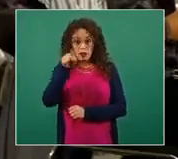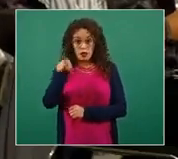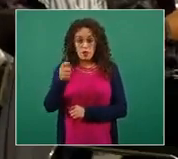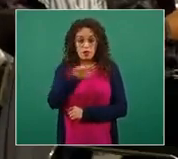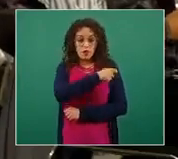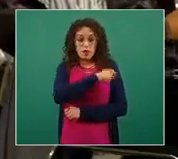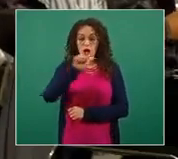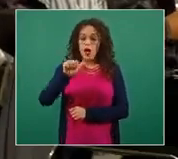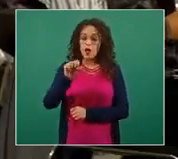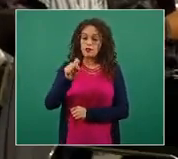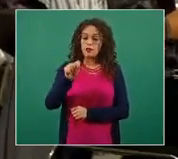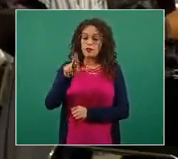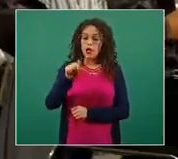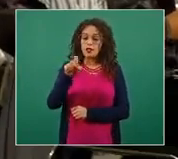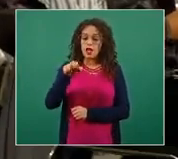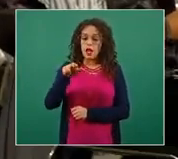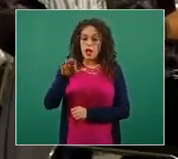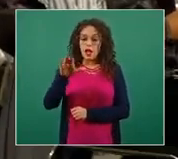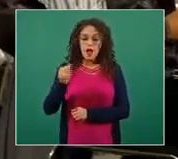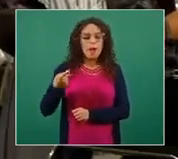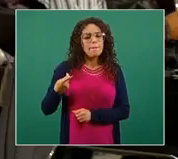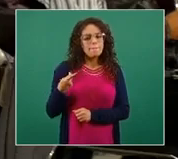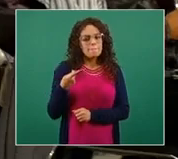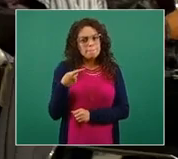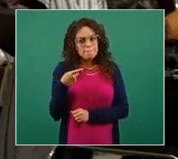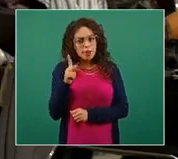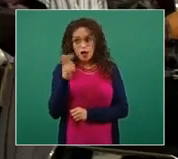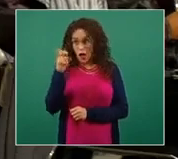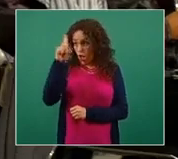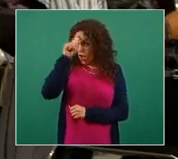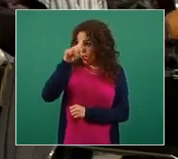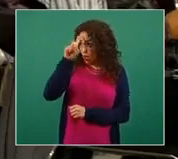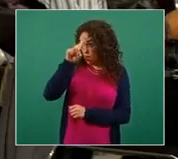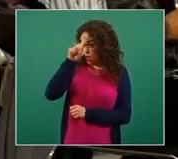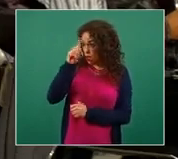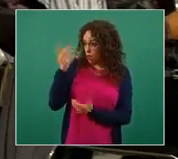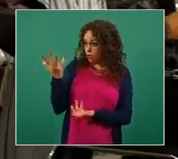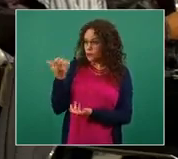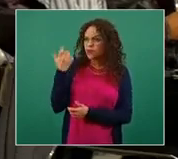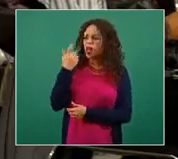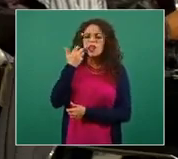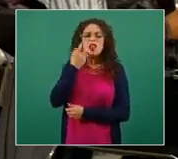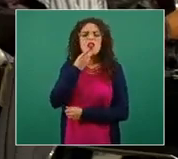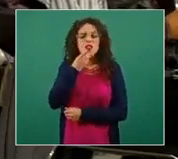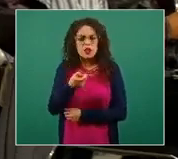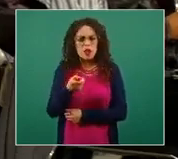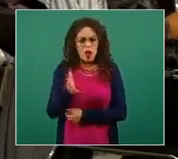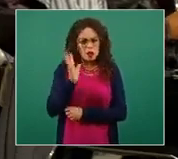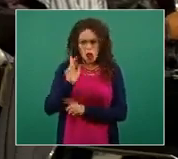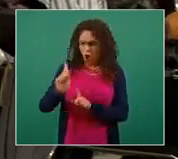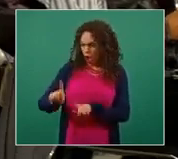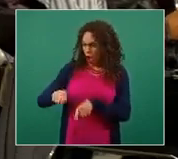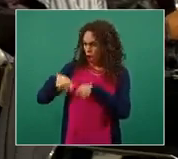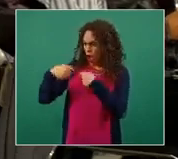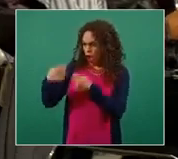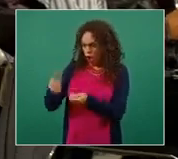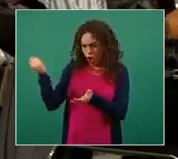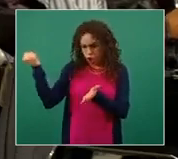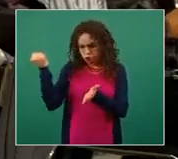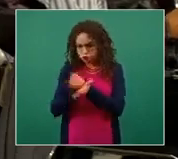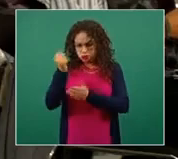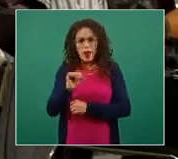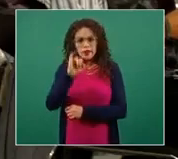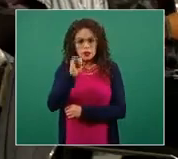AstraZeneca, pero aclaró que la recomendación no significa otorgar el registro de uso de